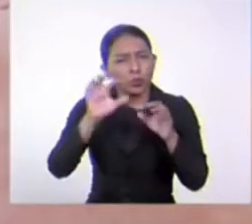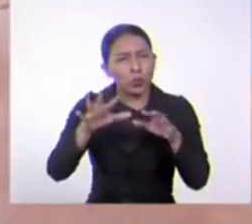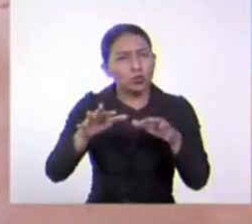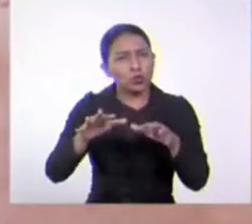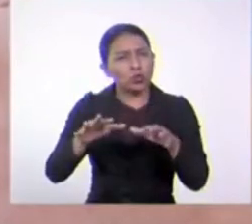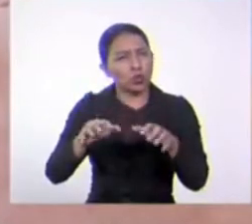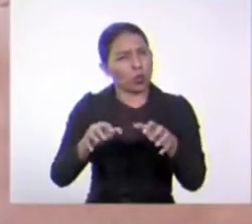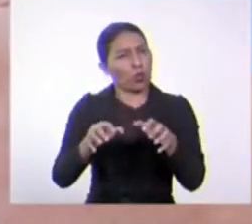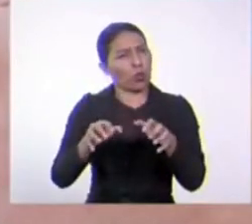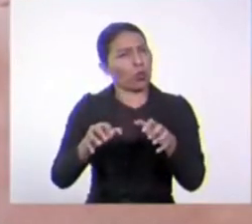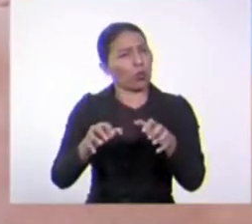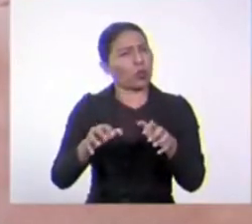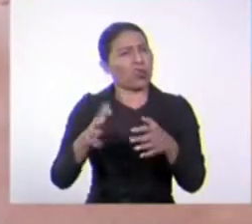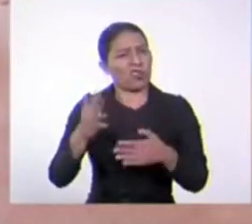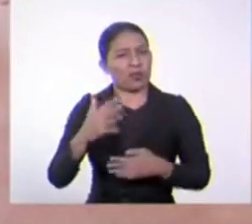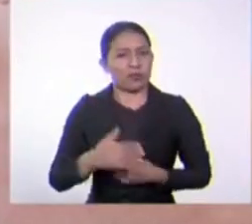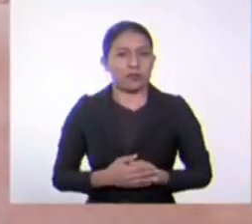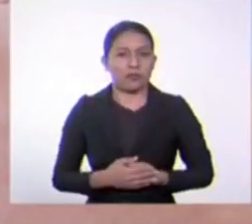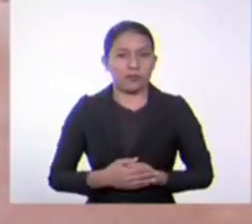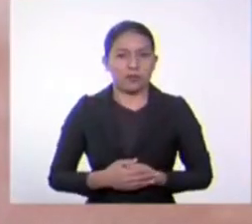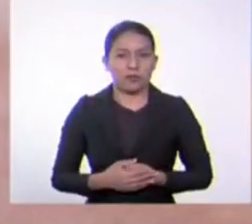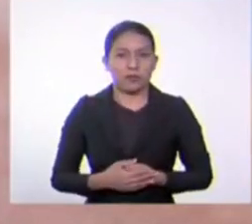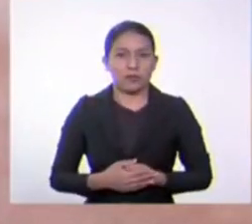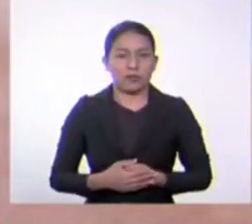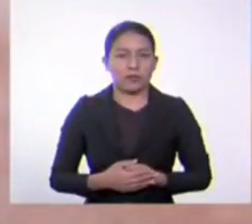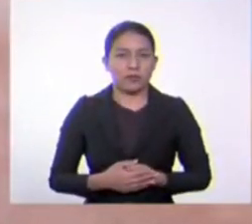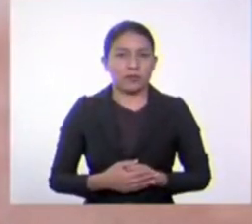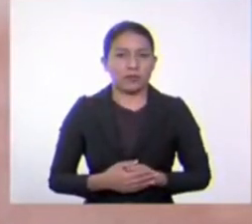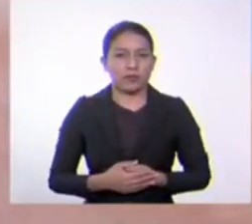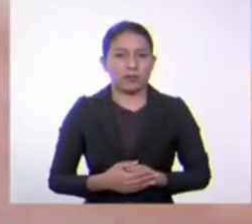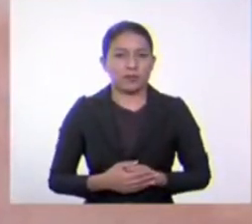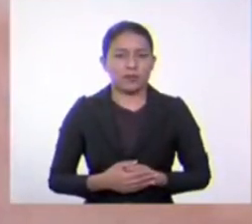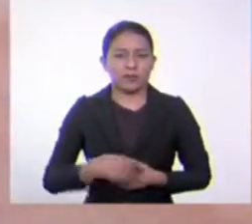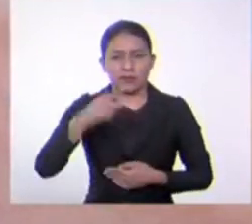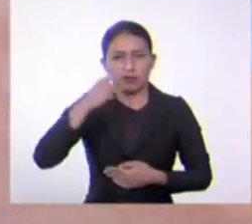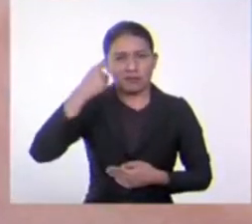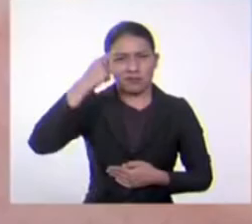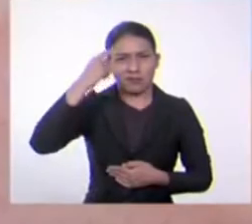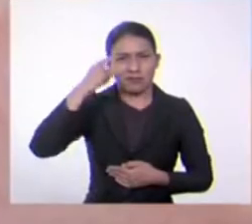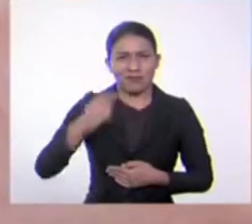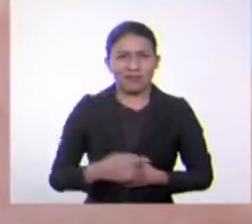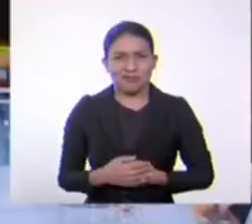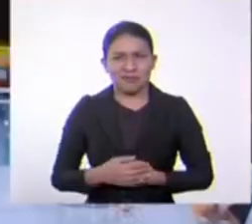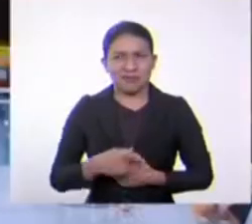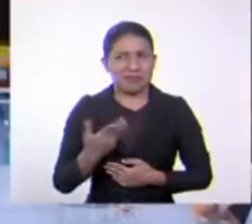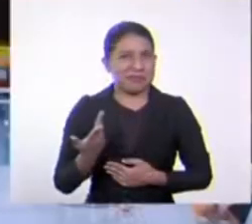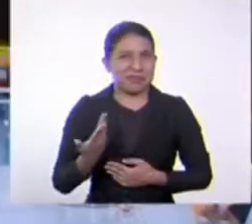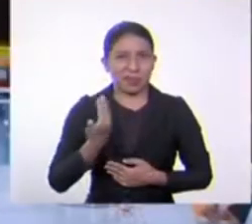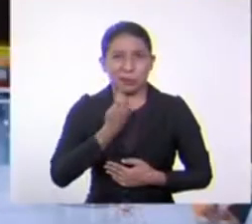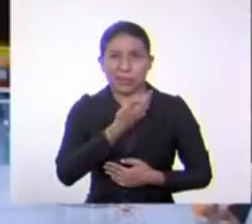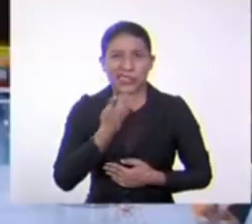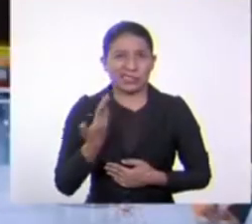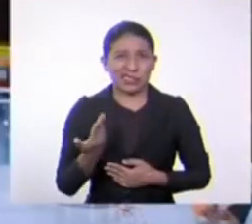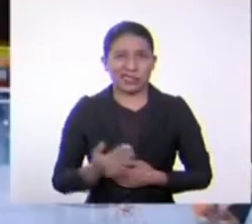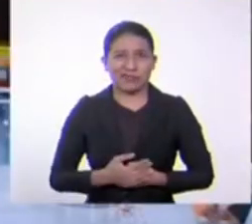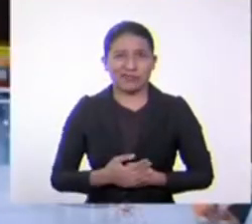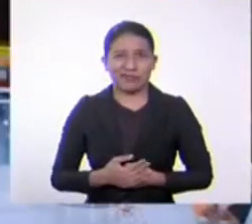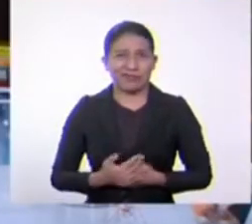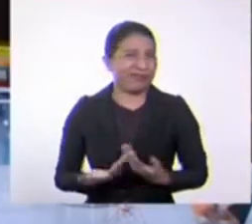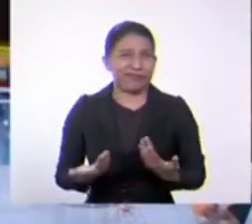esto que ustedes observan es el suero de la leche. Ahora te estarás preguntando qué es lo que está pasando, por